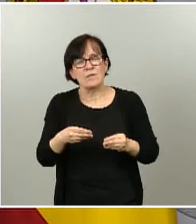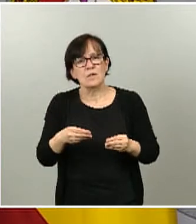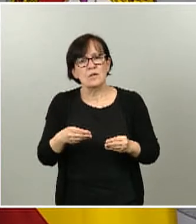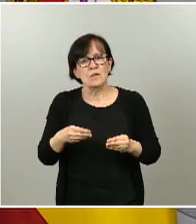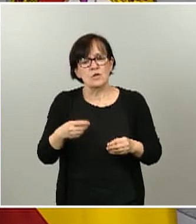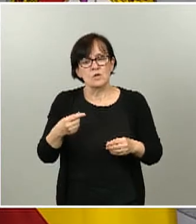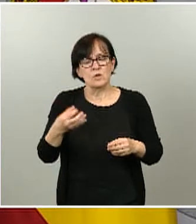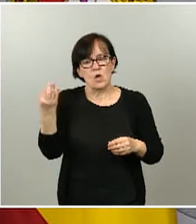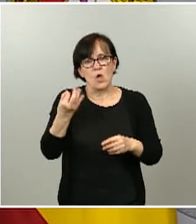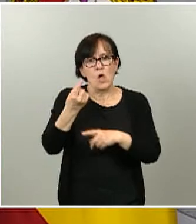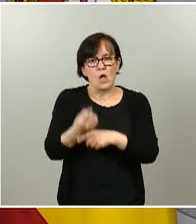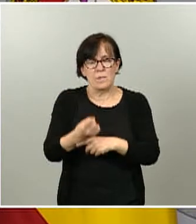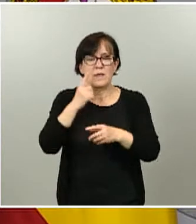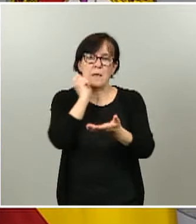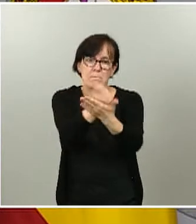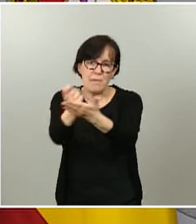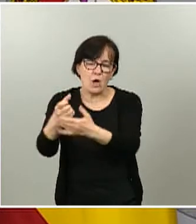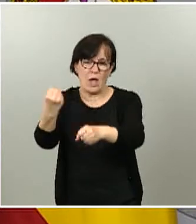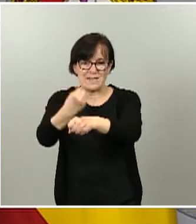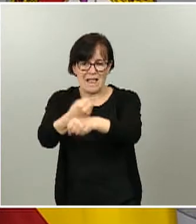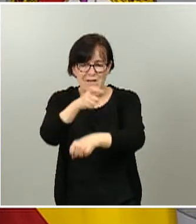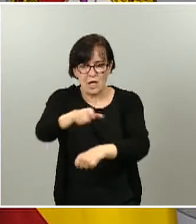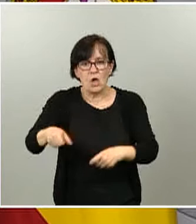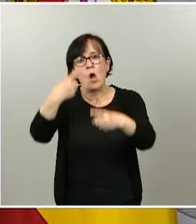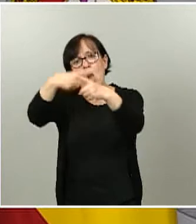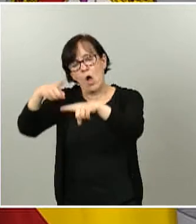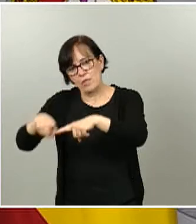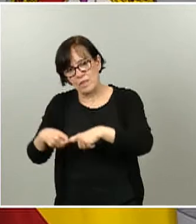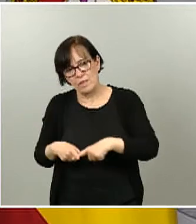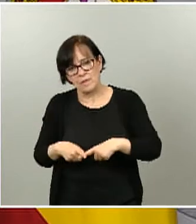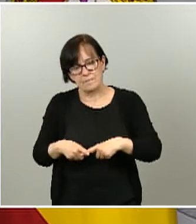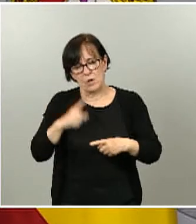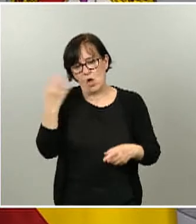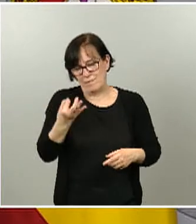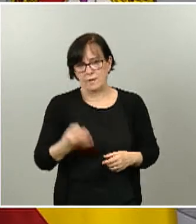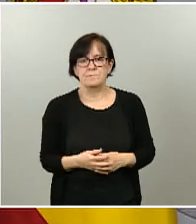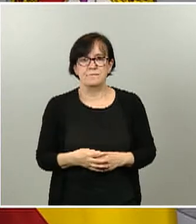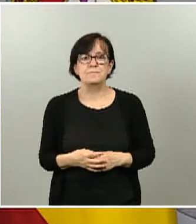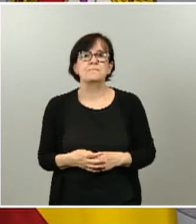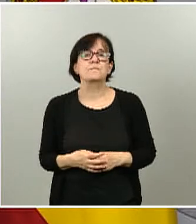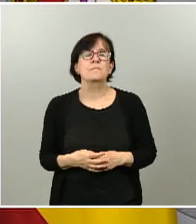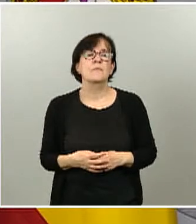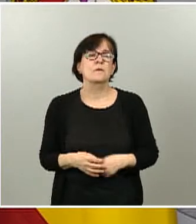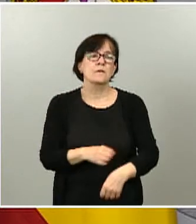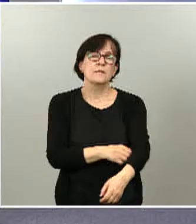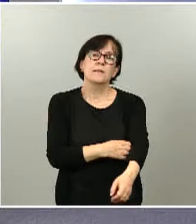pago a trabajadores o de pago a sus diferentes obligaciones. Y en relación con la primera pregunta que me hacía, mire,